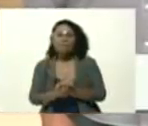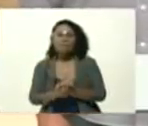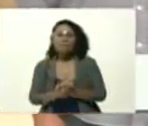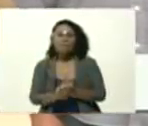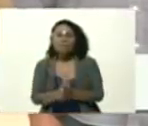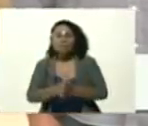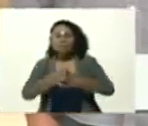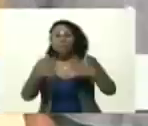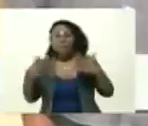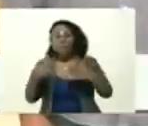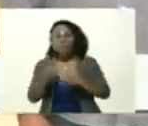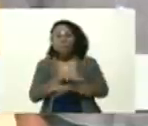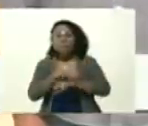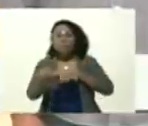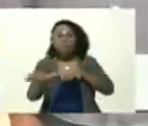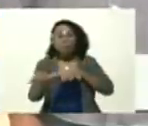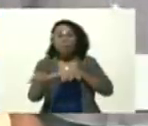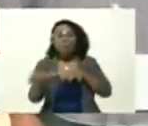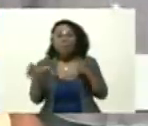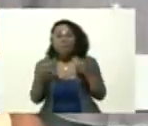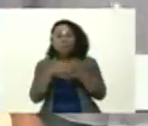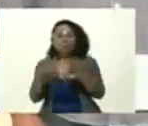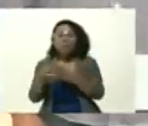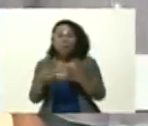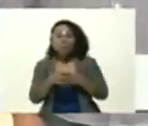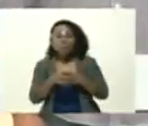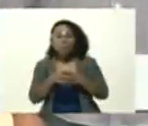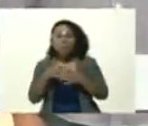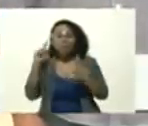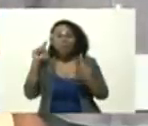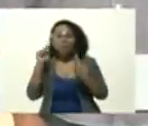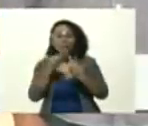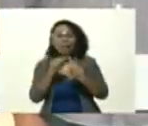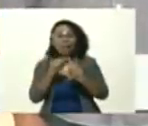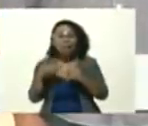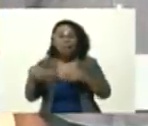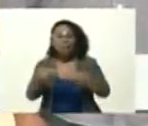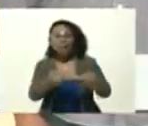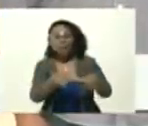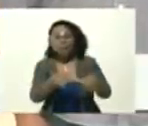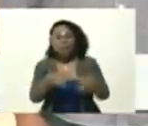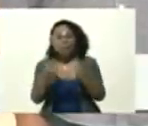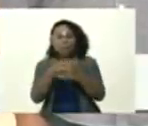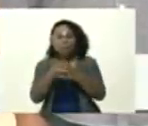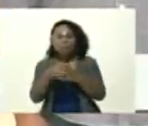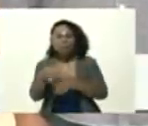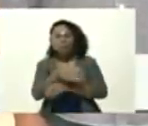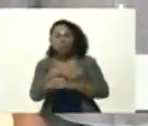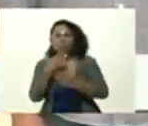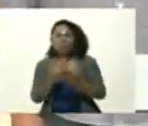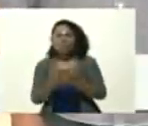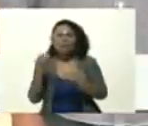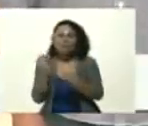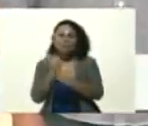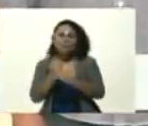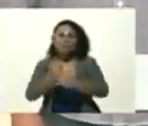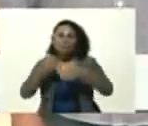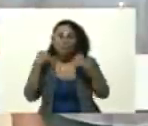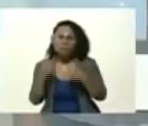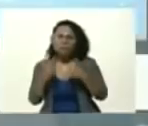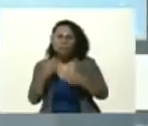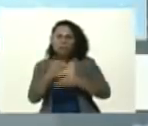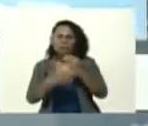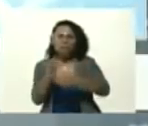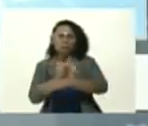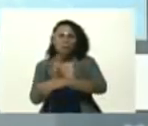gran mayoría de ellas se encuentran en los sectores de la vía hacia el Amparo y el sector de SEA, donde gracias al trabajo arduo y rápido